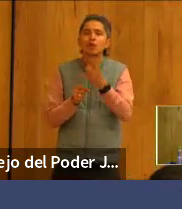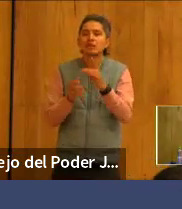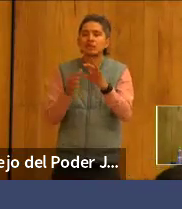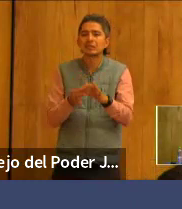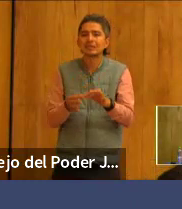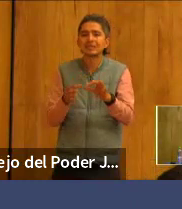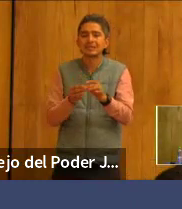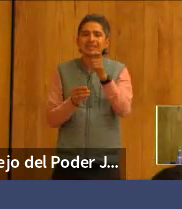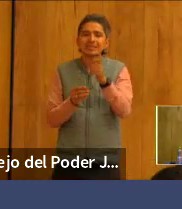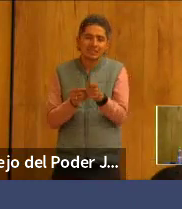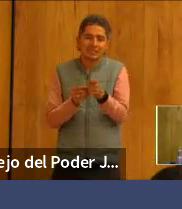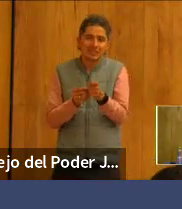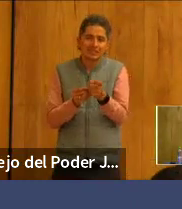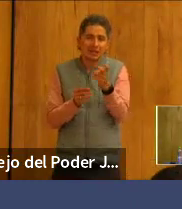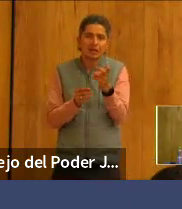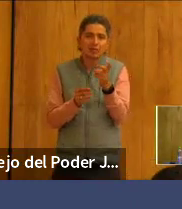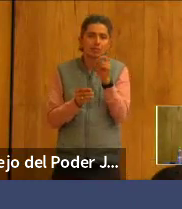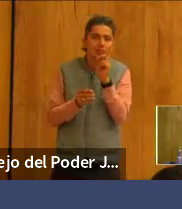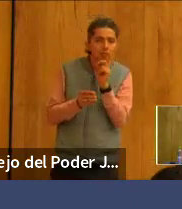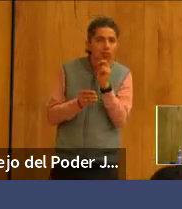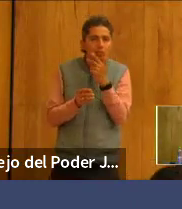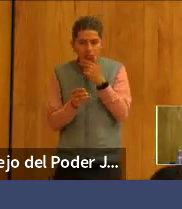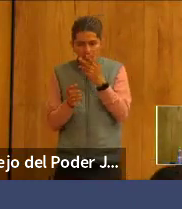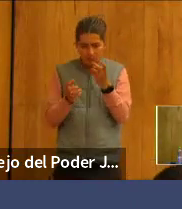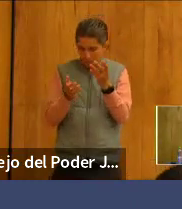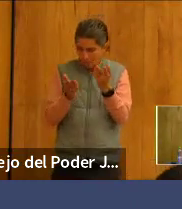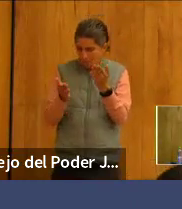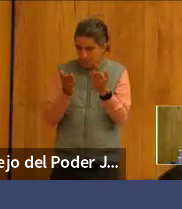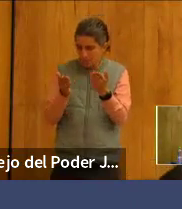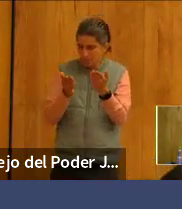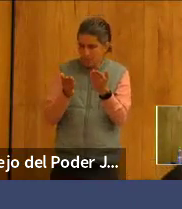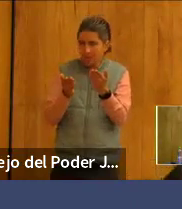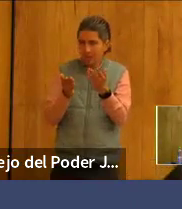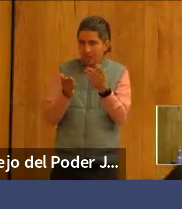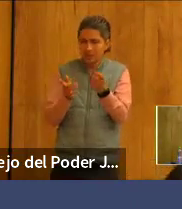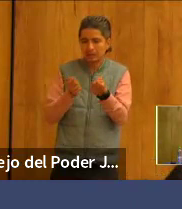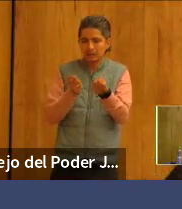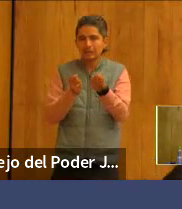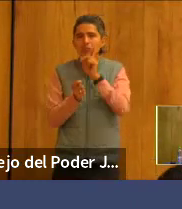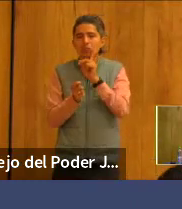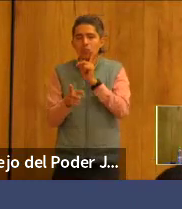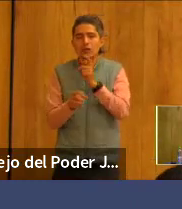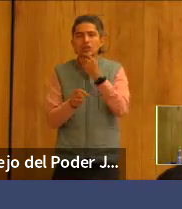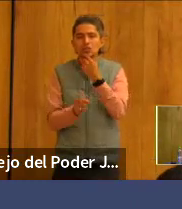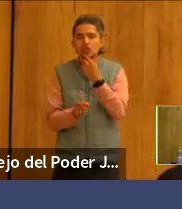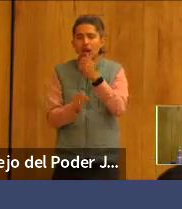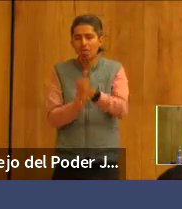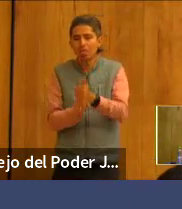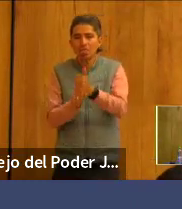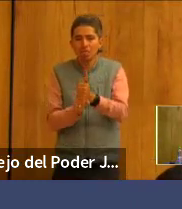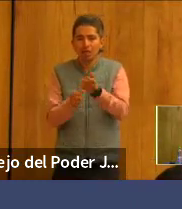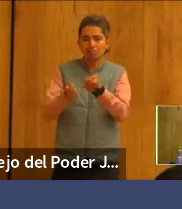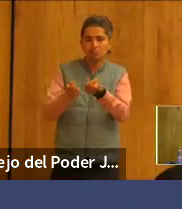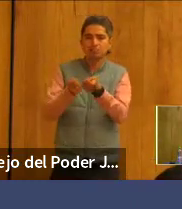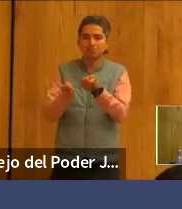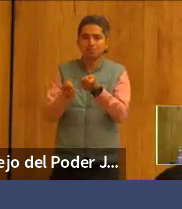esa asimetría entre la víctima y él y ese control que tenía sobre la víctima y que por lo tanto esta estaba